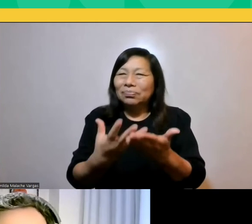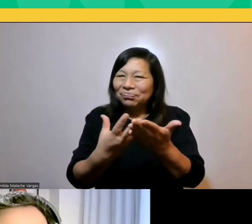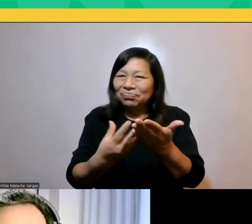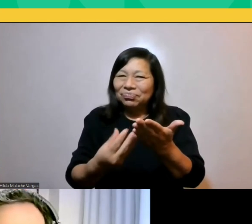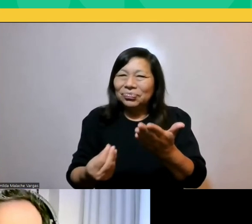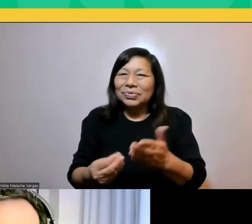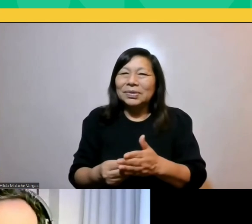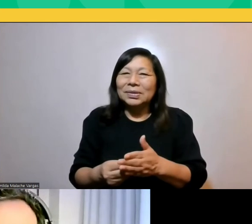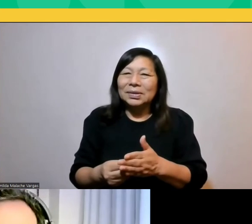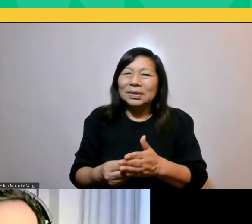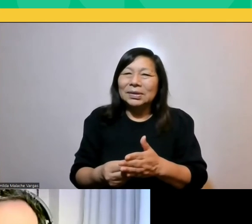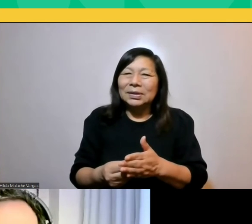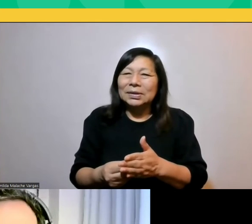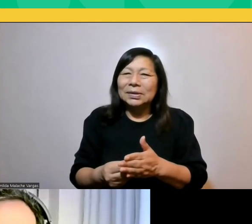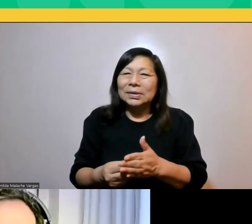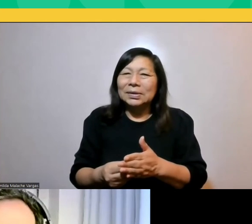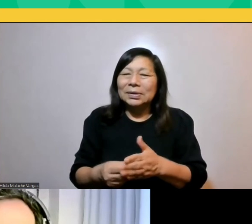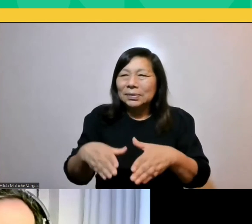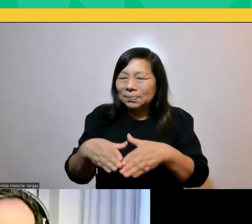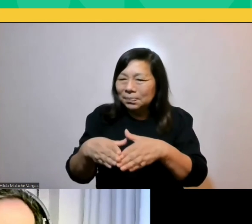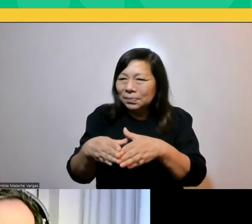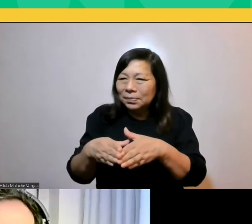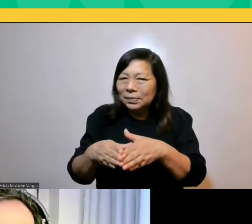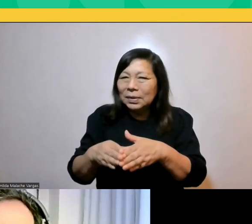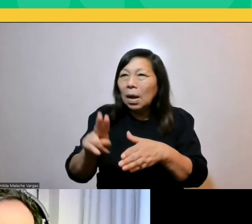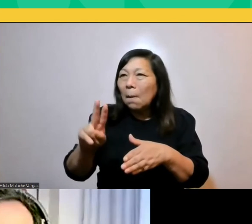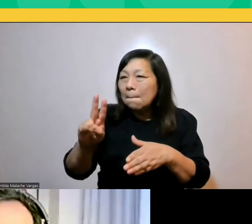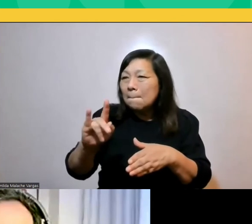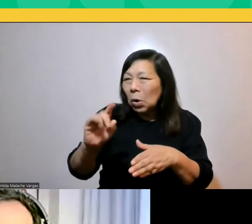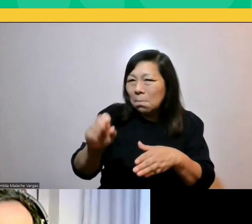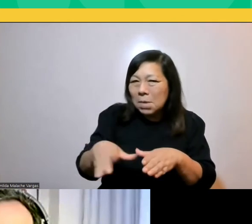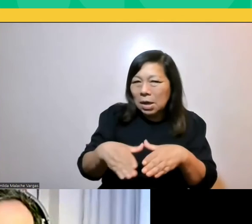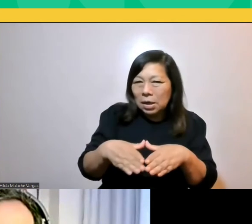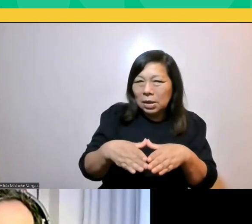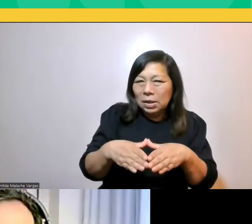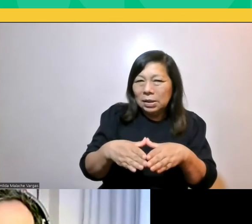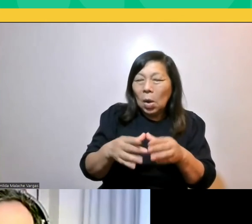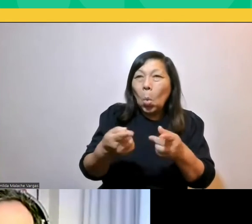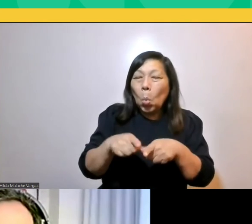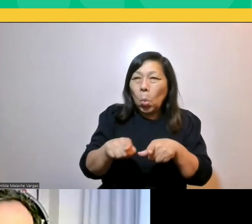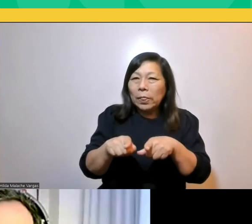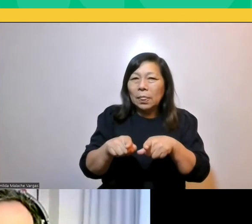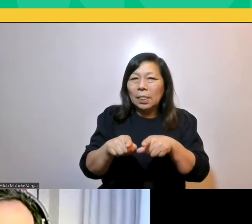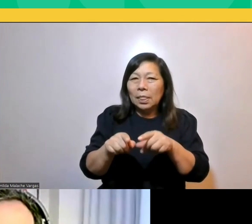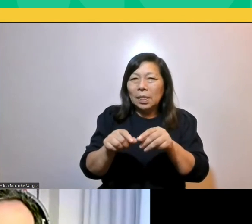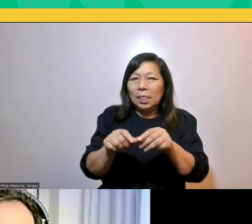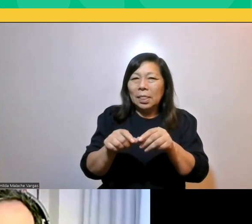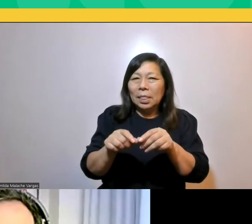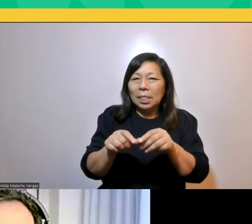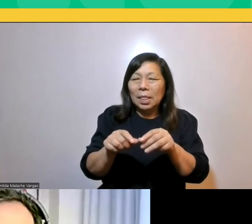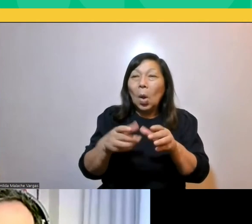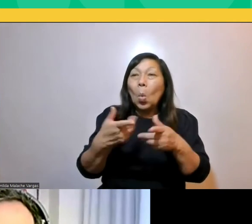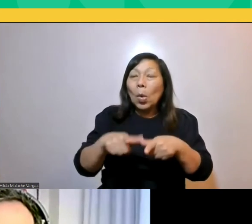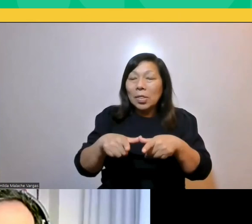que se produce a nivel de las glándulas en la vulva y el vestíbulo, especialmente a nivel de los pliegues entre el labio menor y el